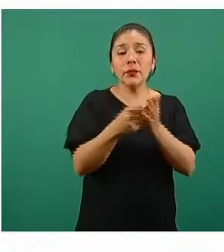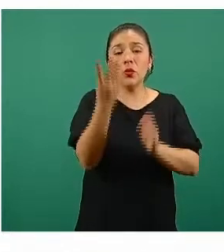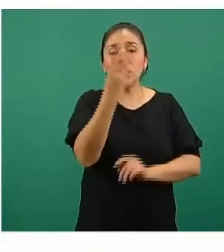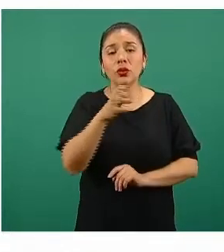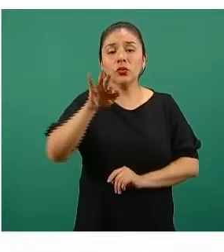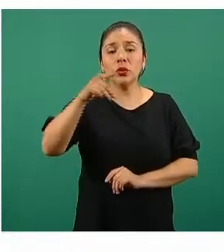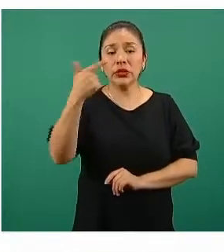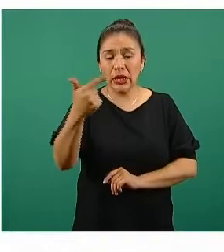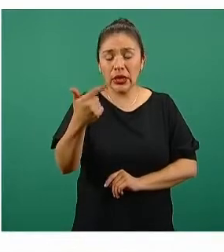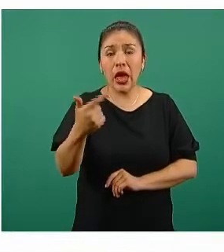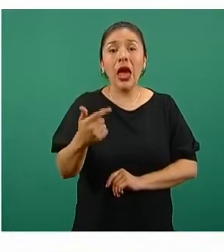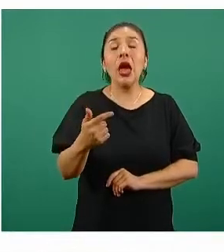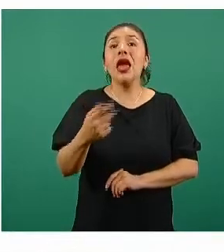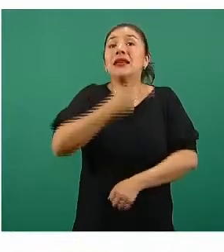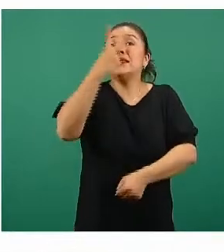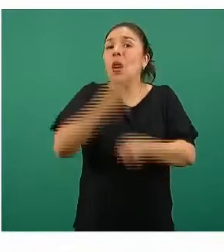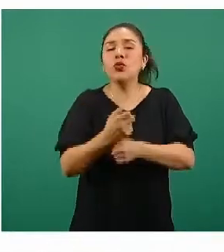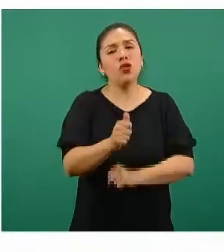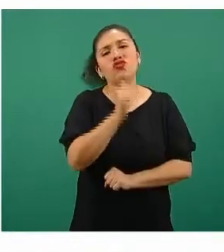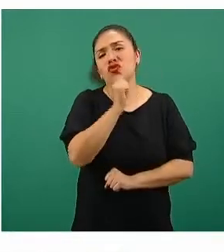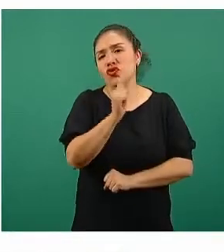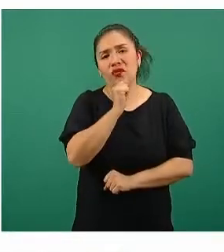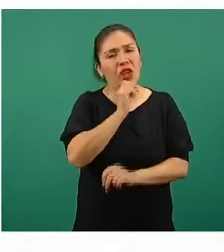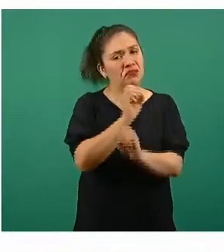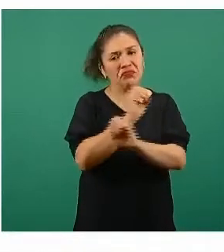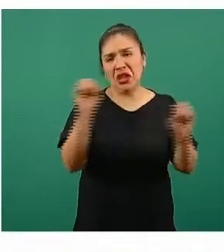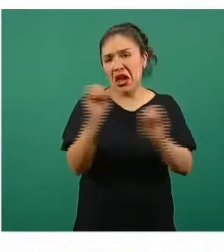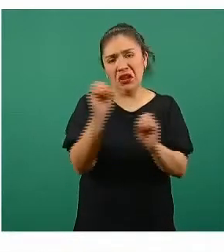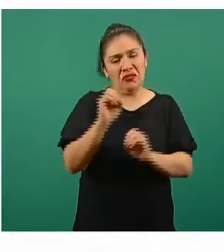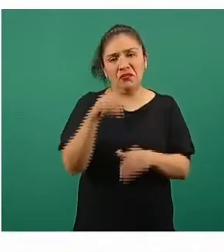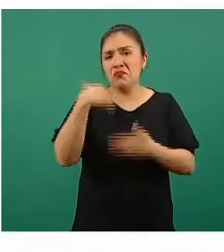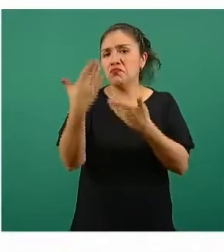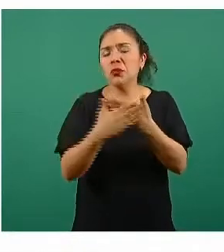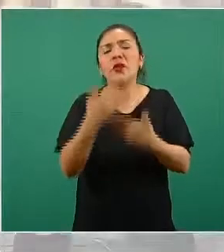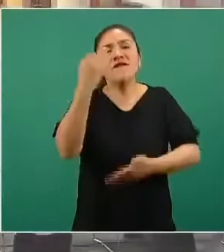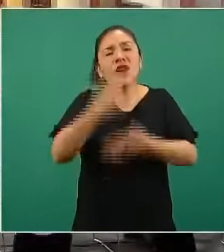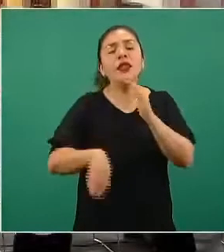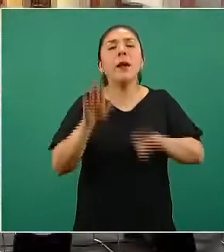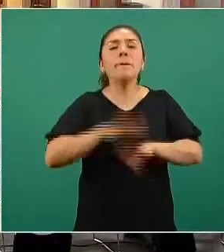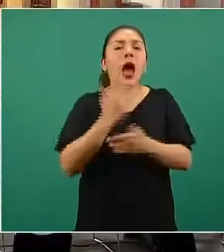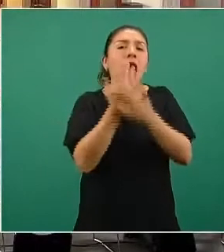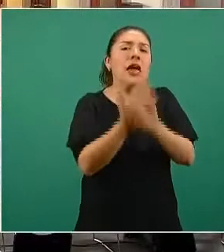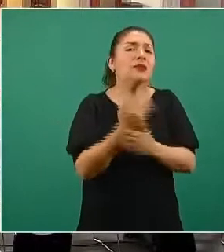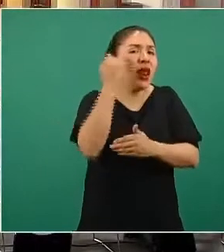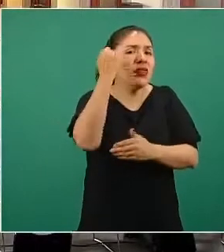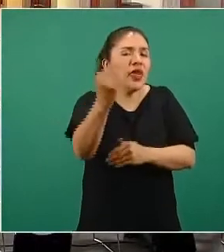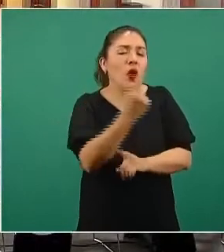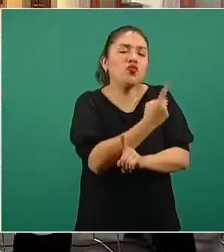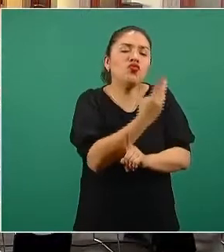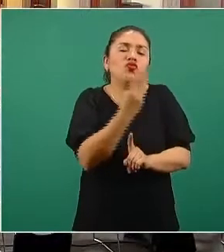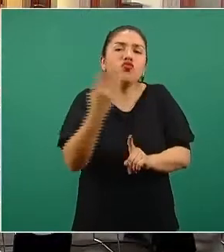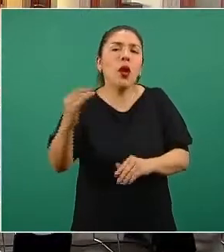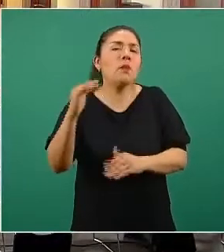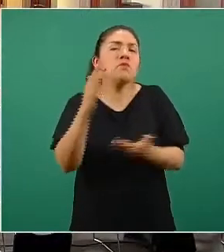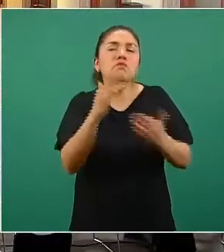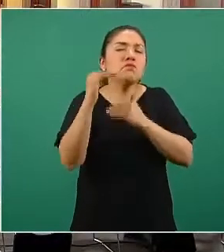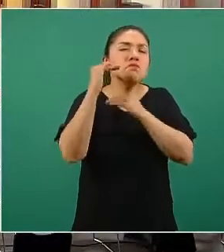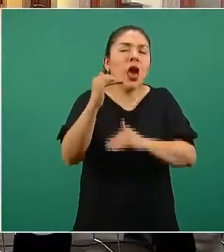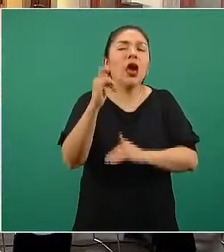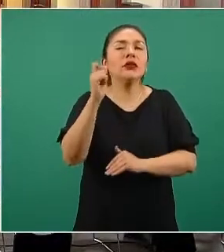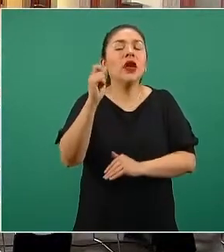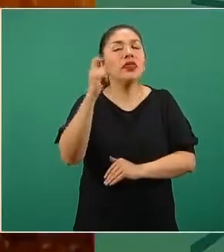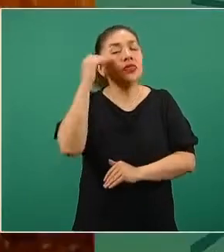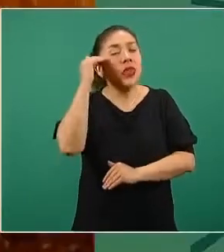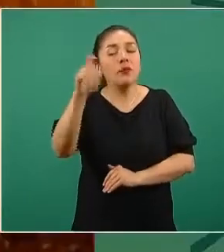17,457, cero segundas dosis, aún no se cumple el periodo específico que es mínimo